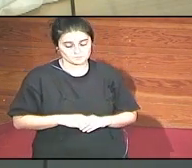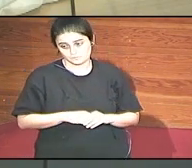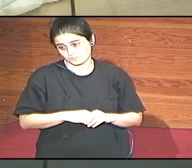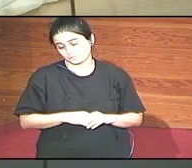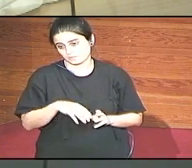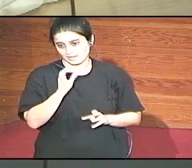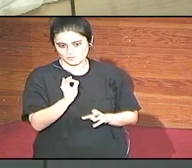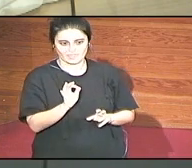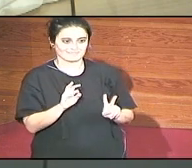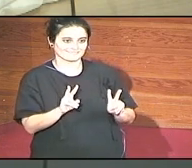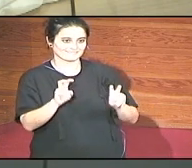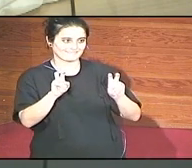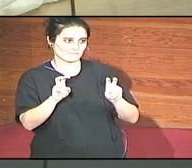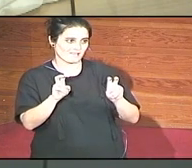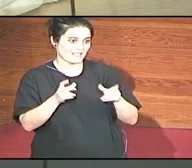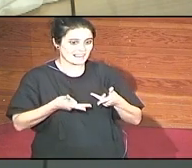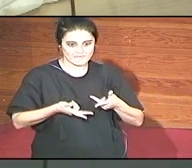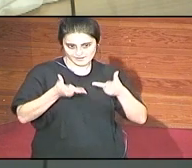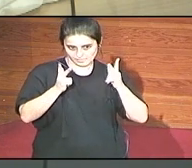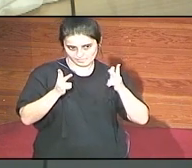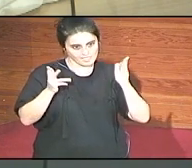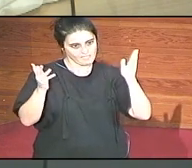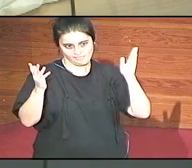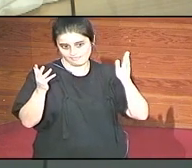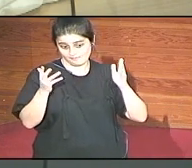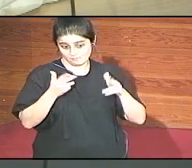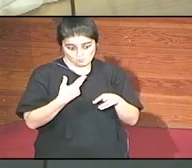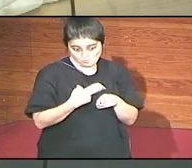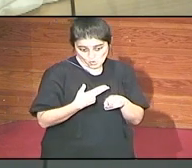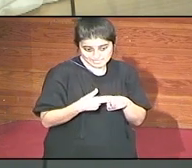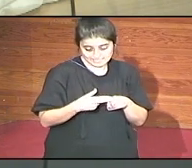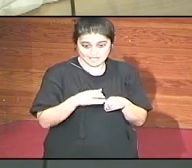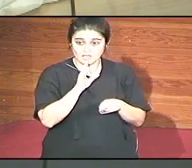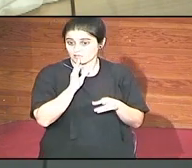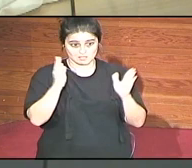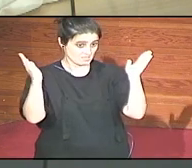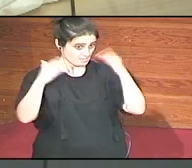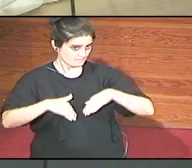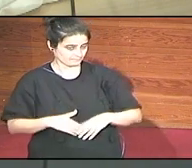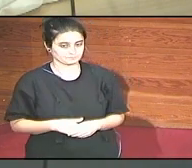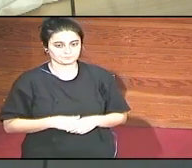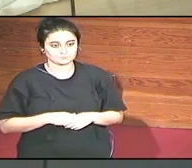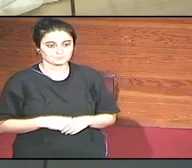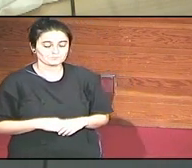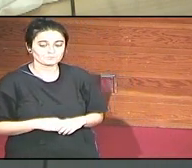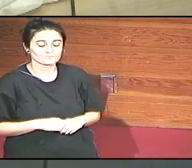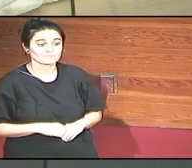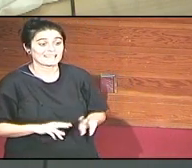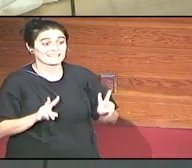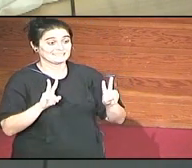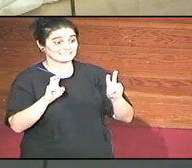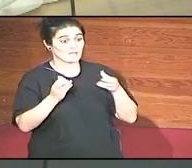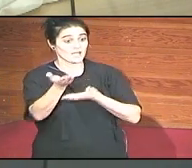de falta de libertad política que comentaba y la cooperación joven la